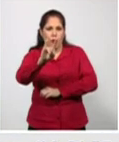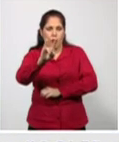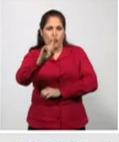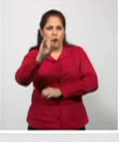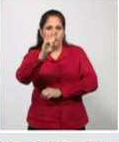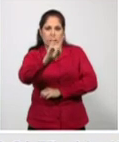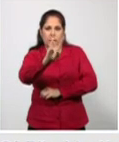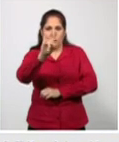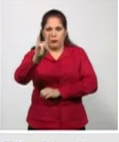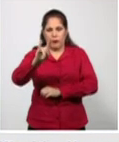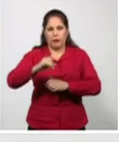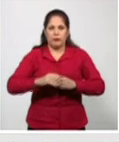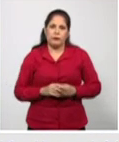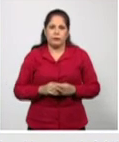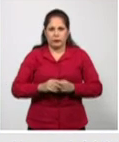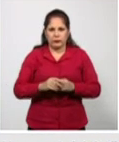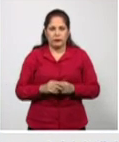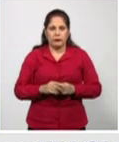5.799. De estos